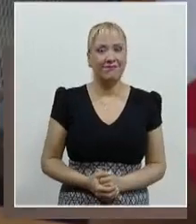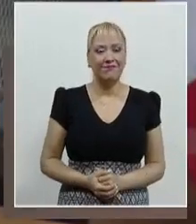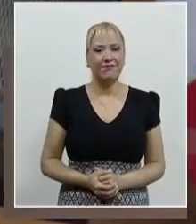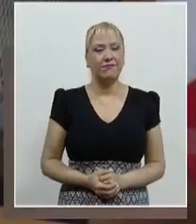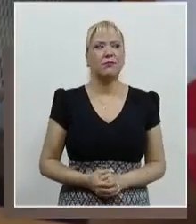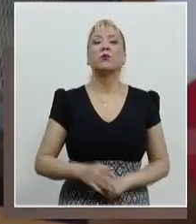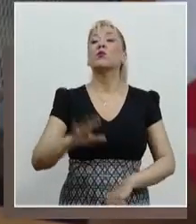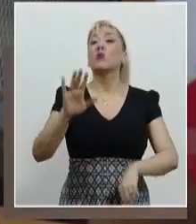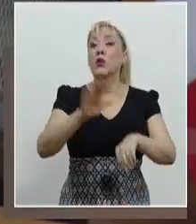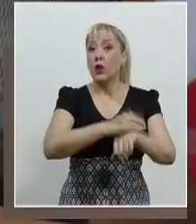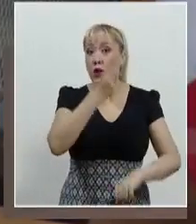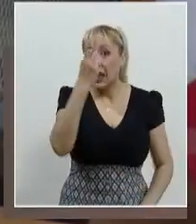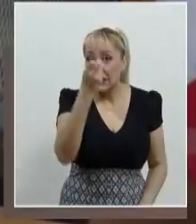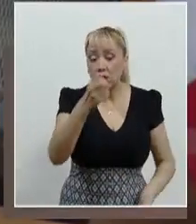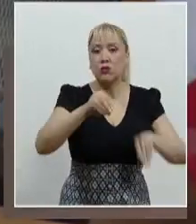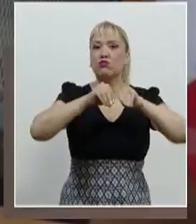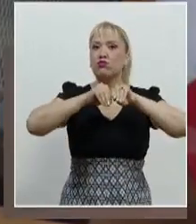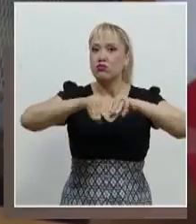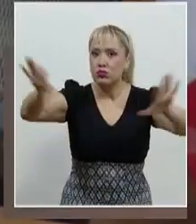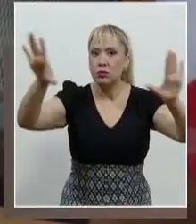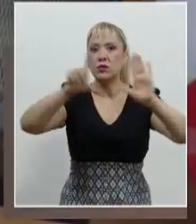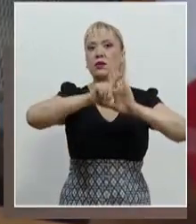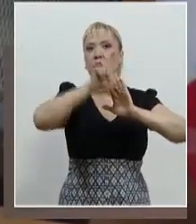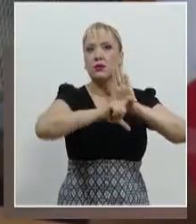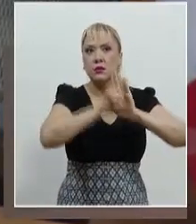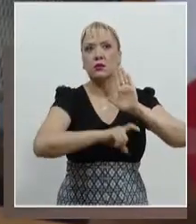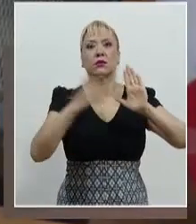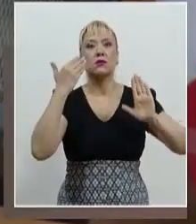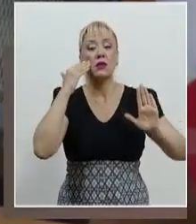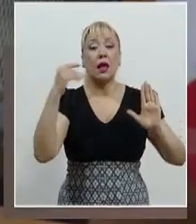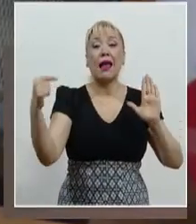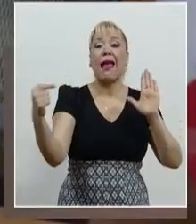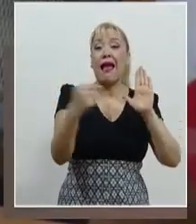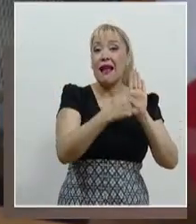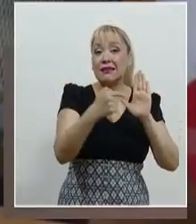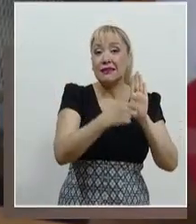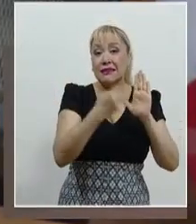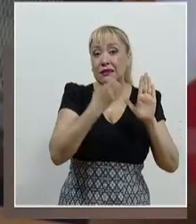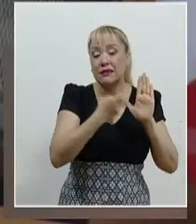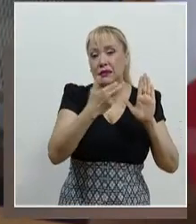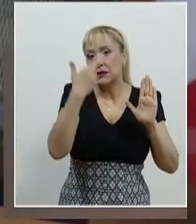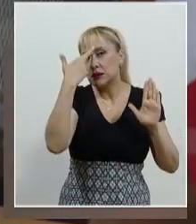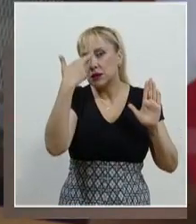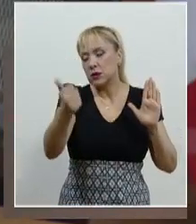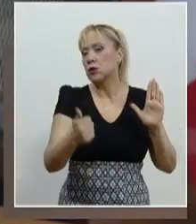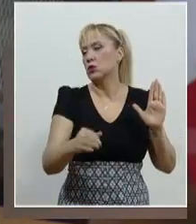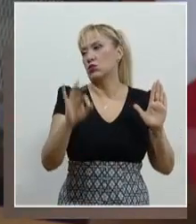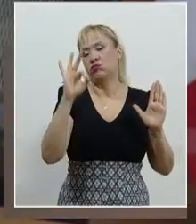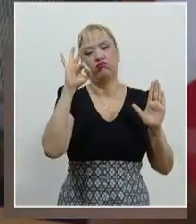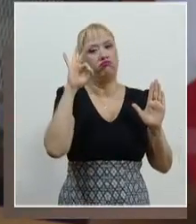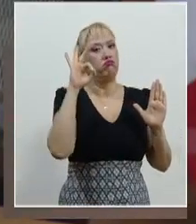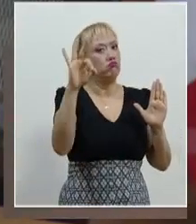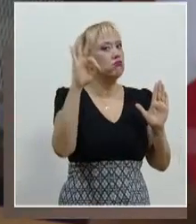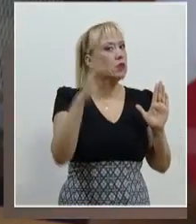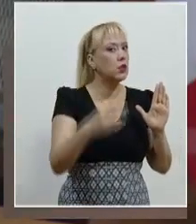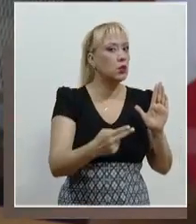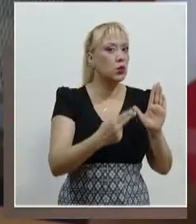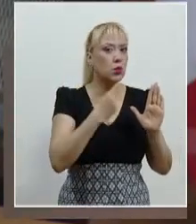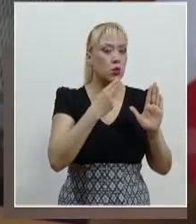Porque precisamente la difusión en redes sociales viene a ser un componente útil en el presente